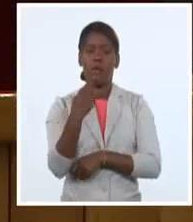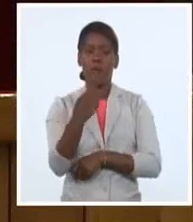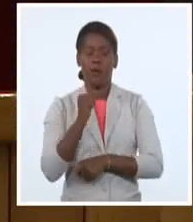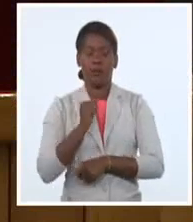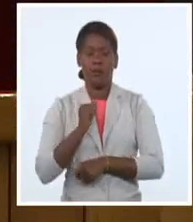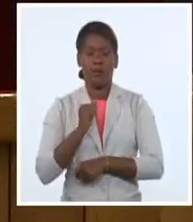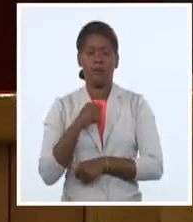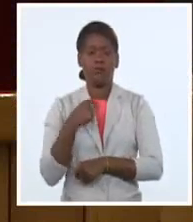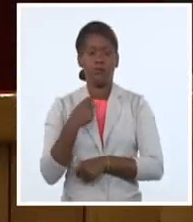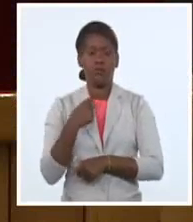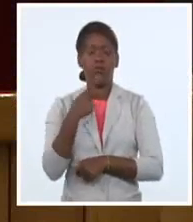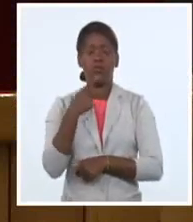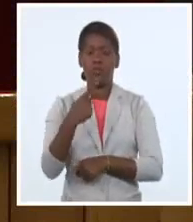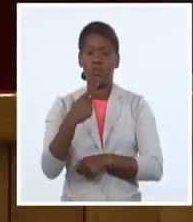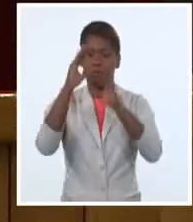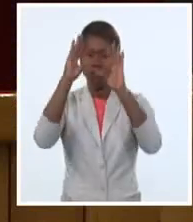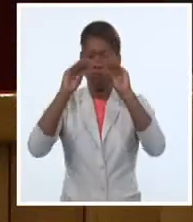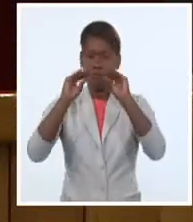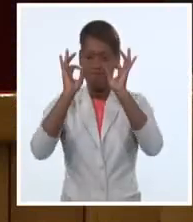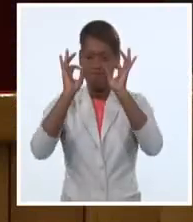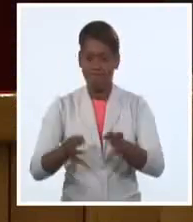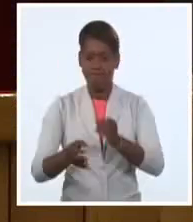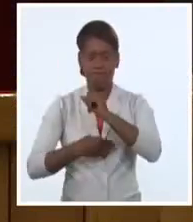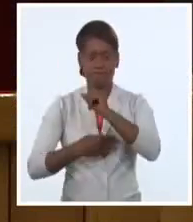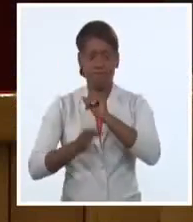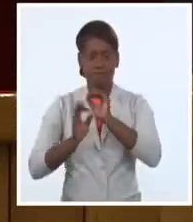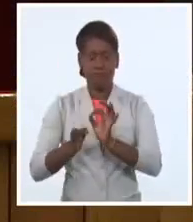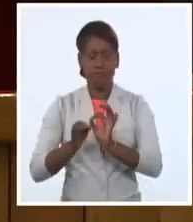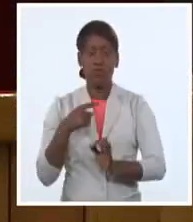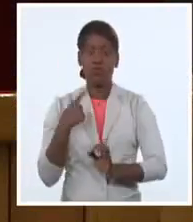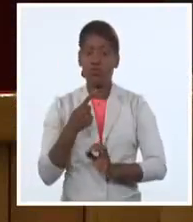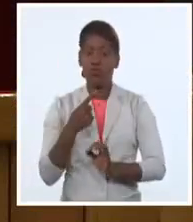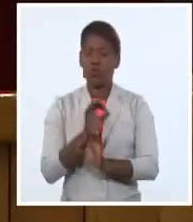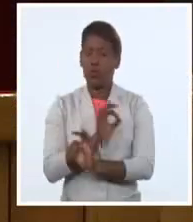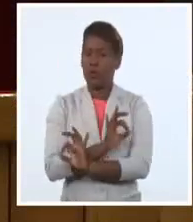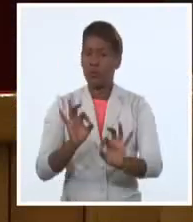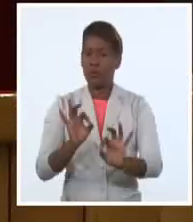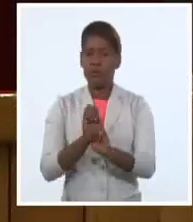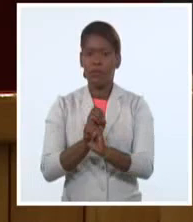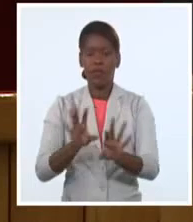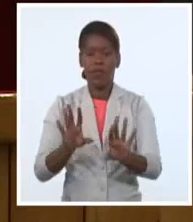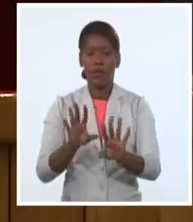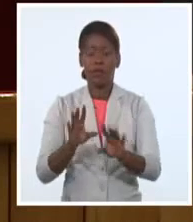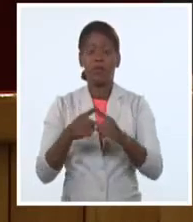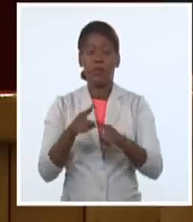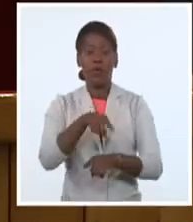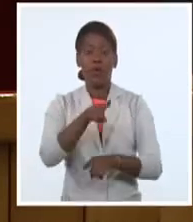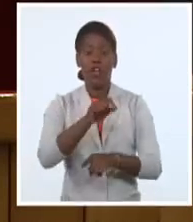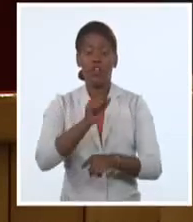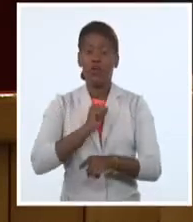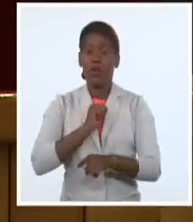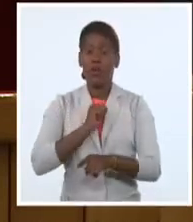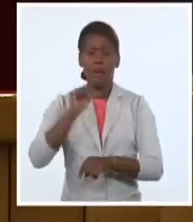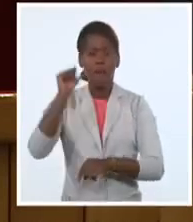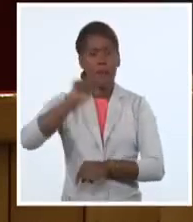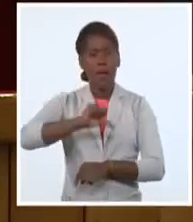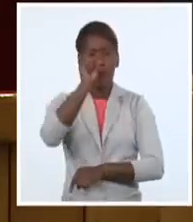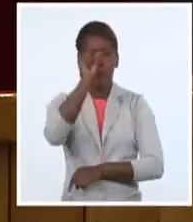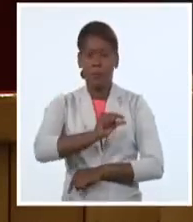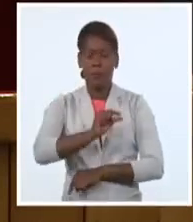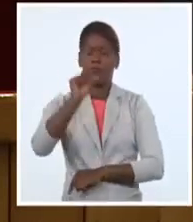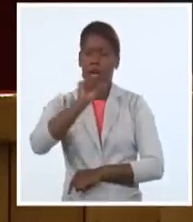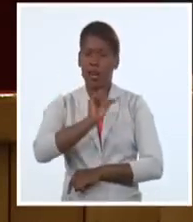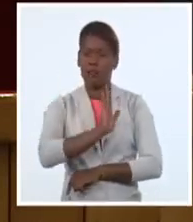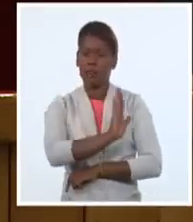castigo. Nuestra originalidad está obligada a ser tan grande como la maldad de quienes intentan rendirnos.